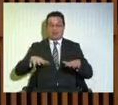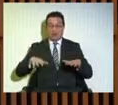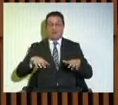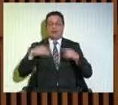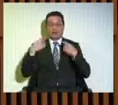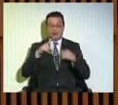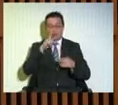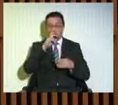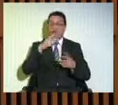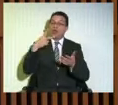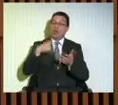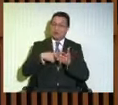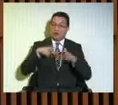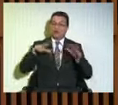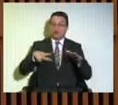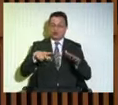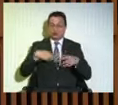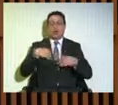igual que el 2018,